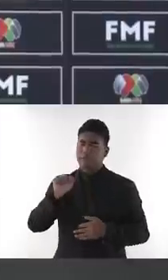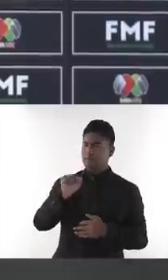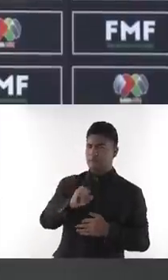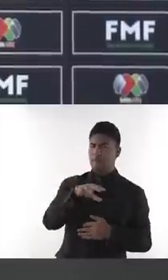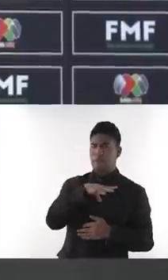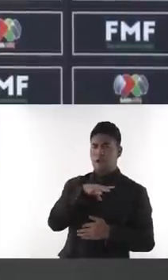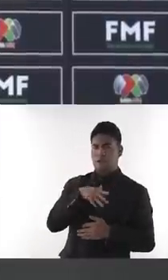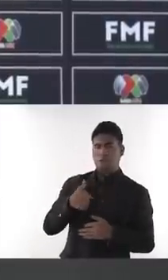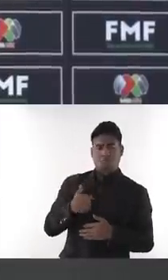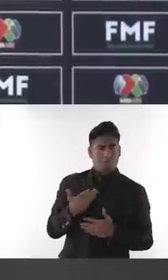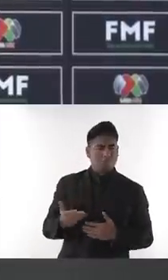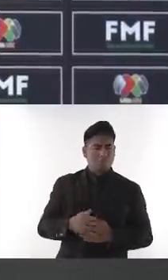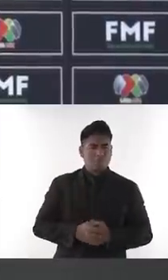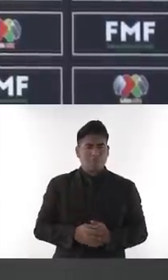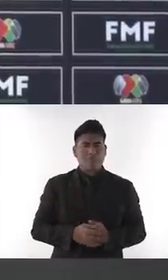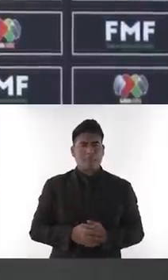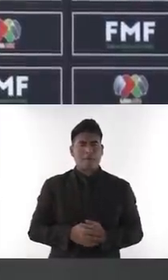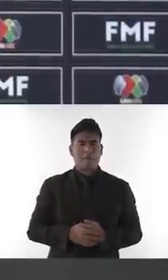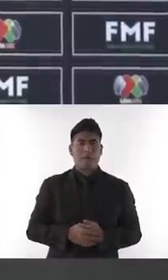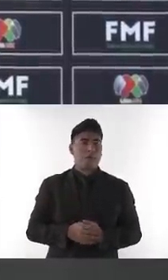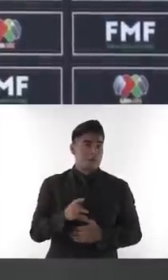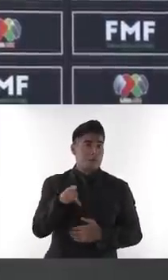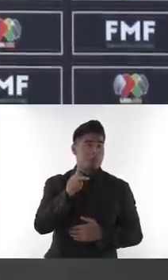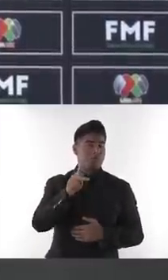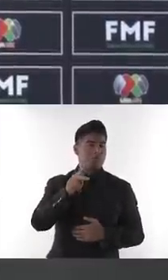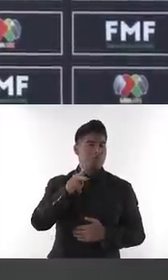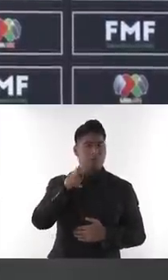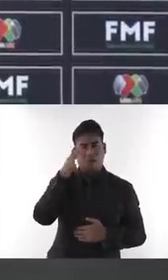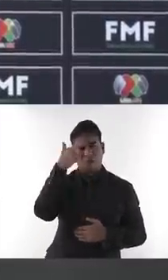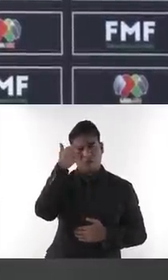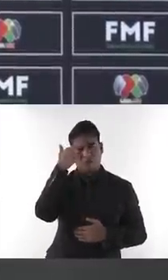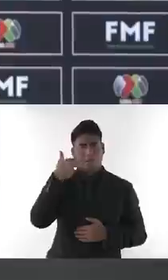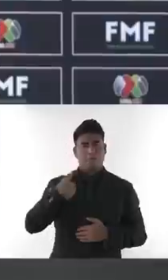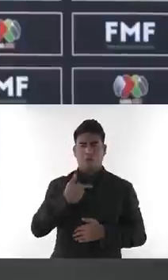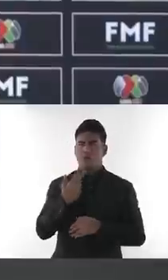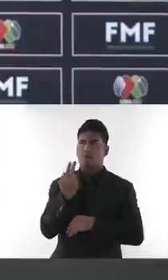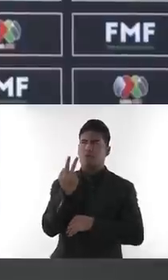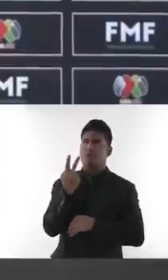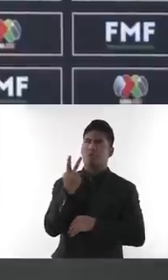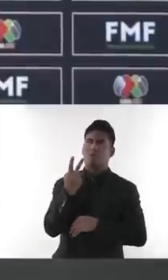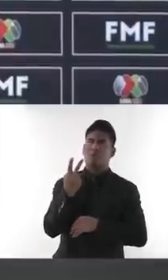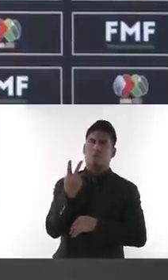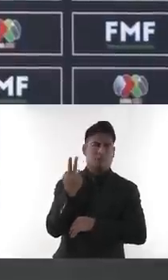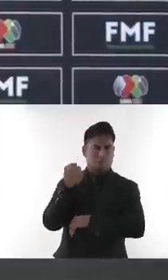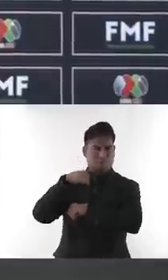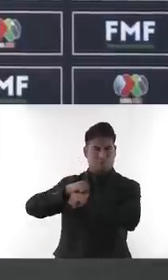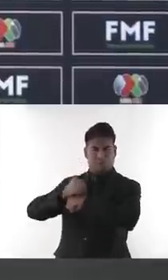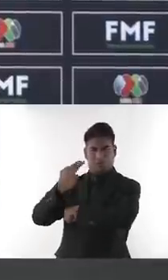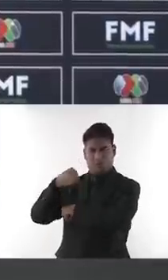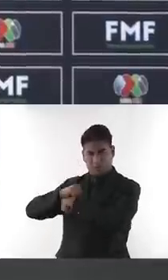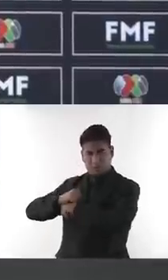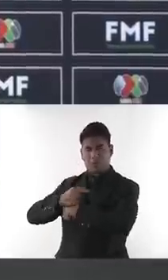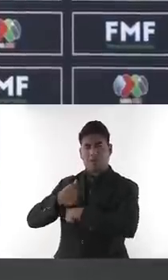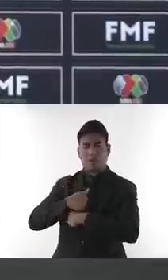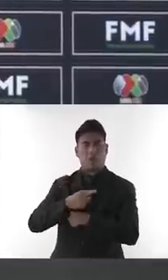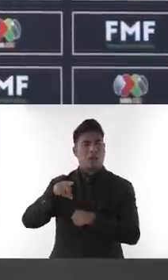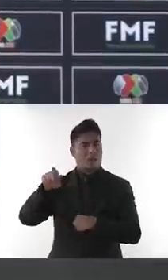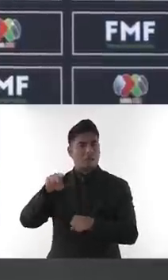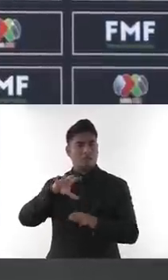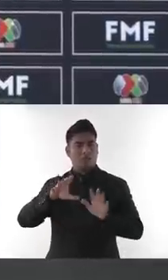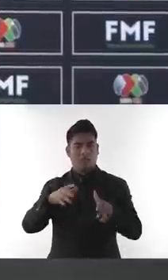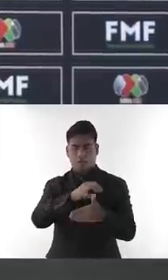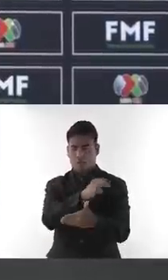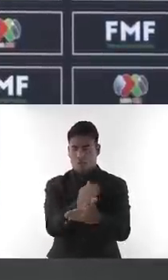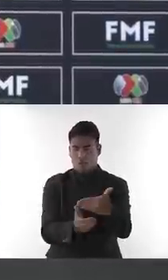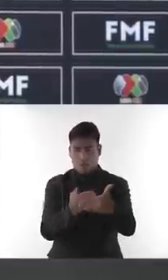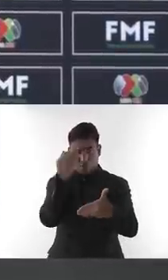él, sí estaba. Pero hay que reconocer que hace un par de semanas, si no me equivoco, él ya firmó una extensión de contrato y en ese momento dejó de